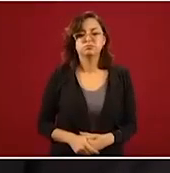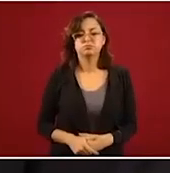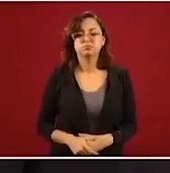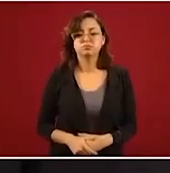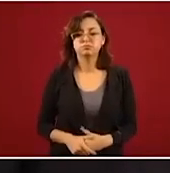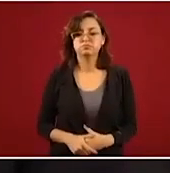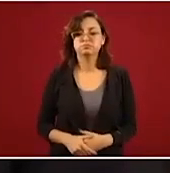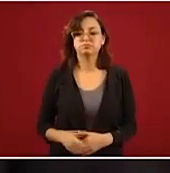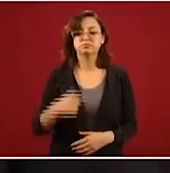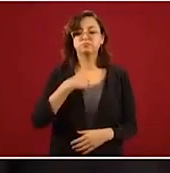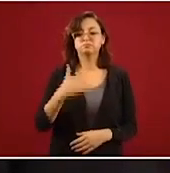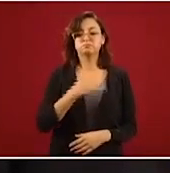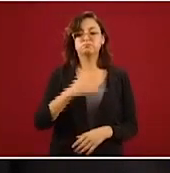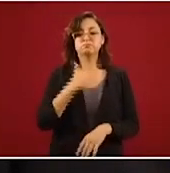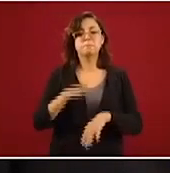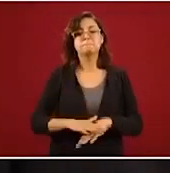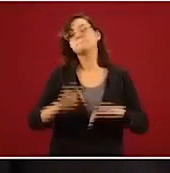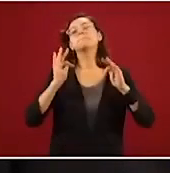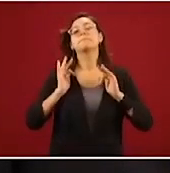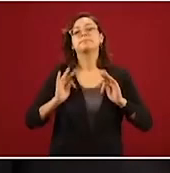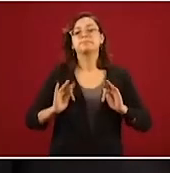Eso es lo que me tiene tranquilo,